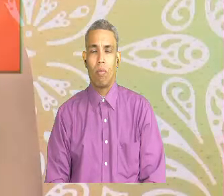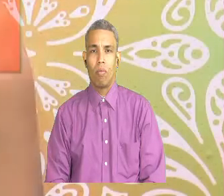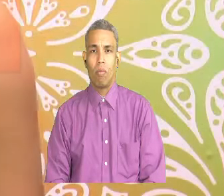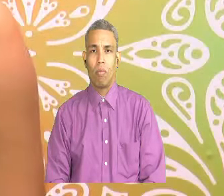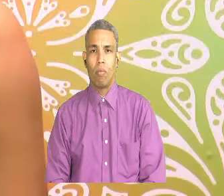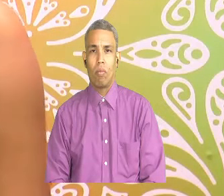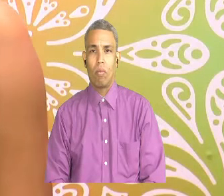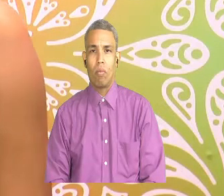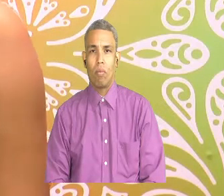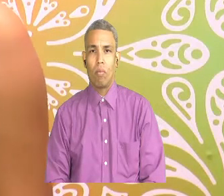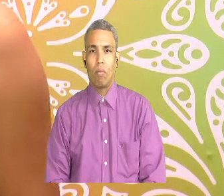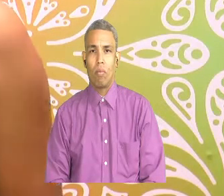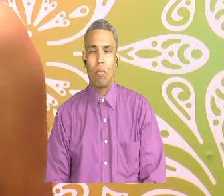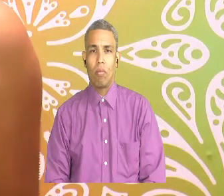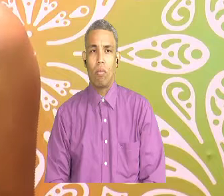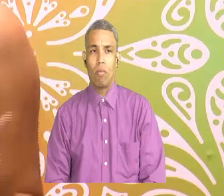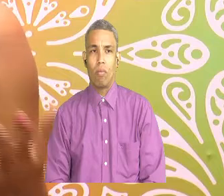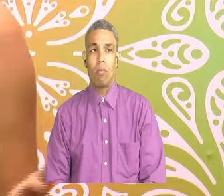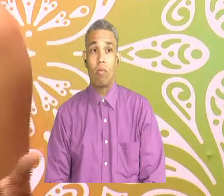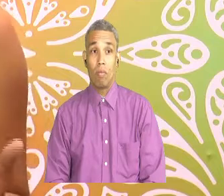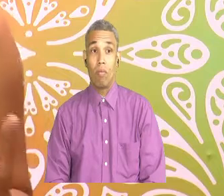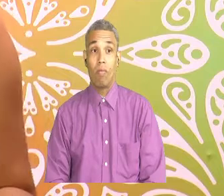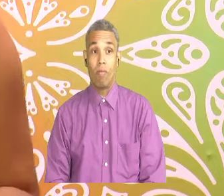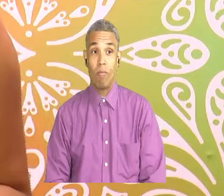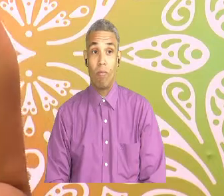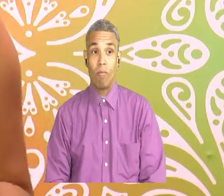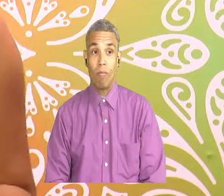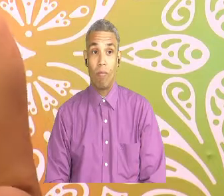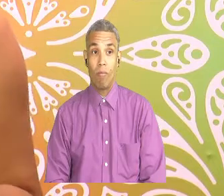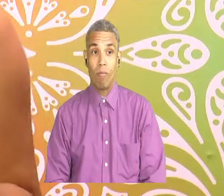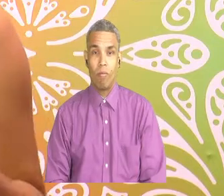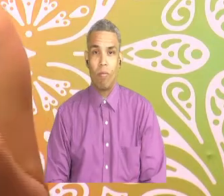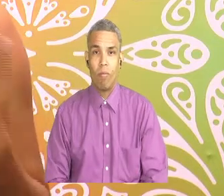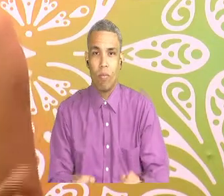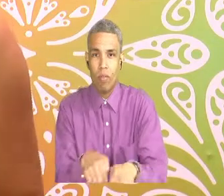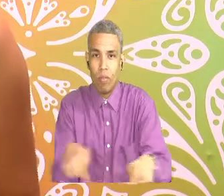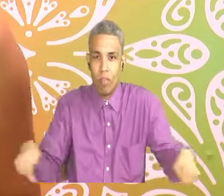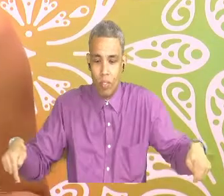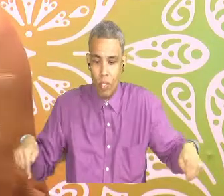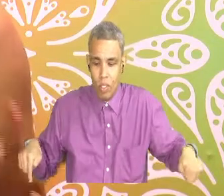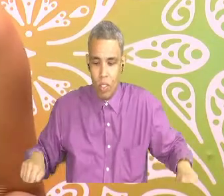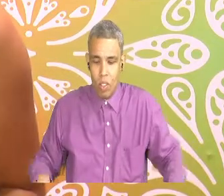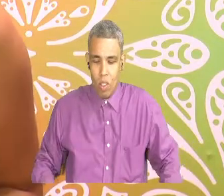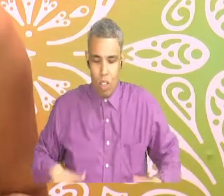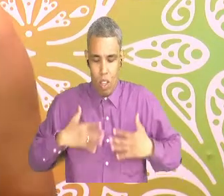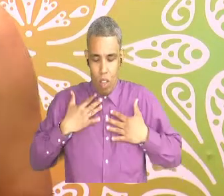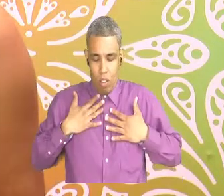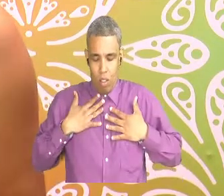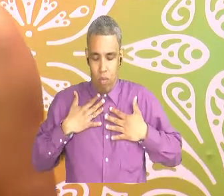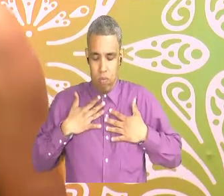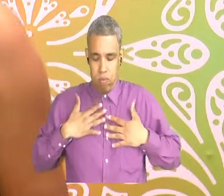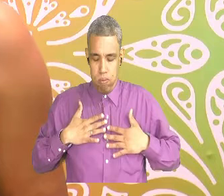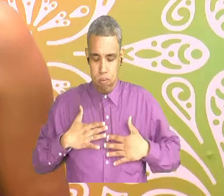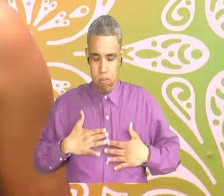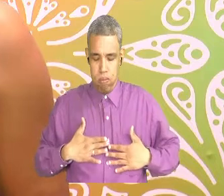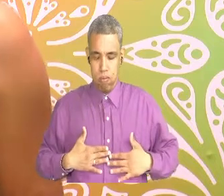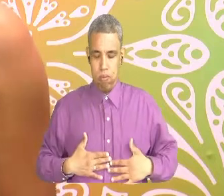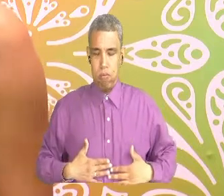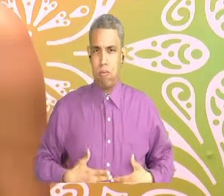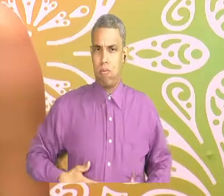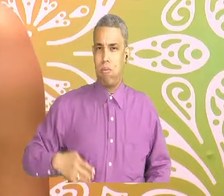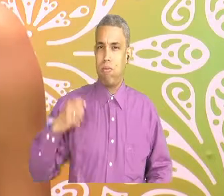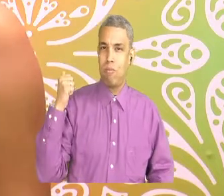La zona de confort es un estado emocional en el que nosotros nos sentimos normalmente muy bien, plácidamente, es agradable, de hecho no es algo